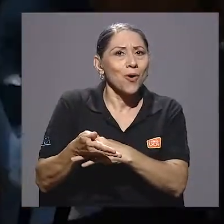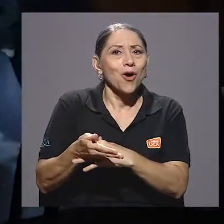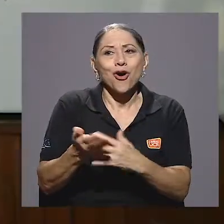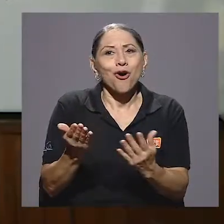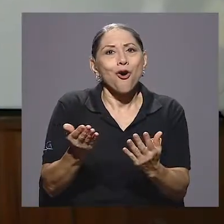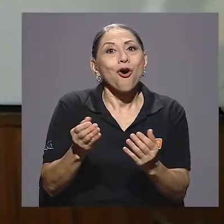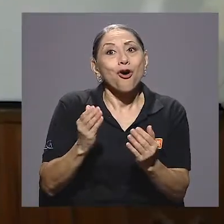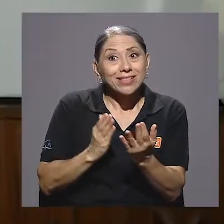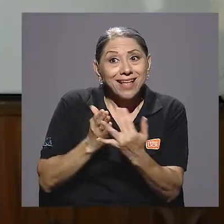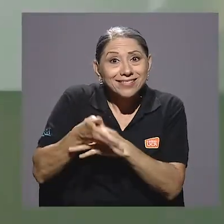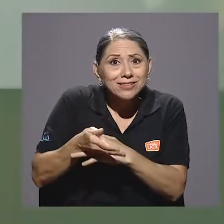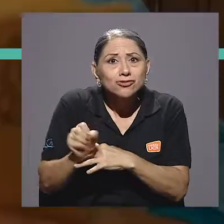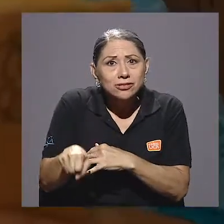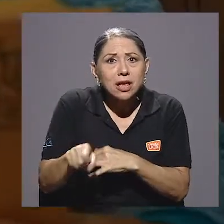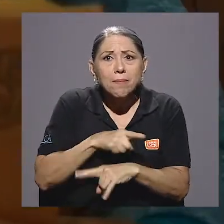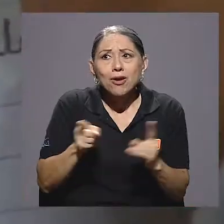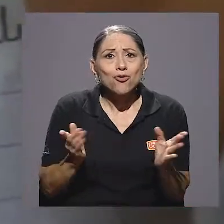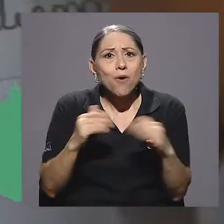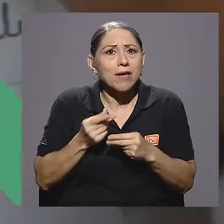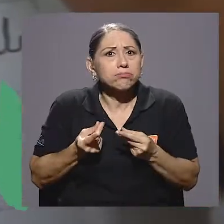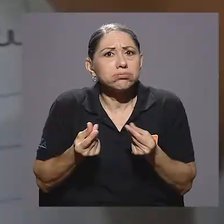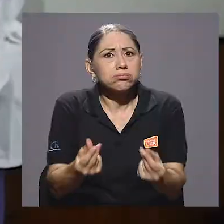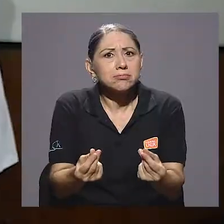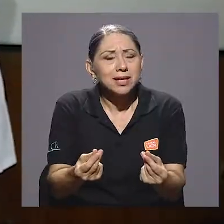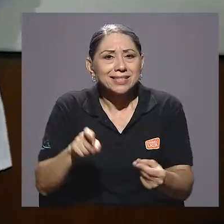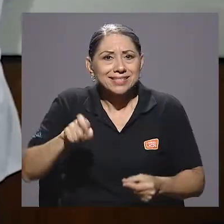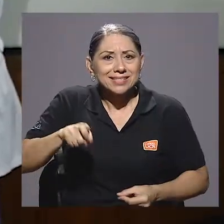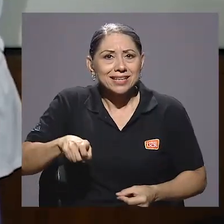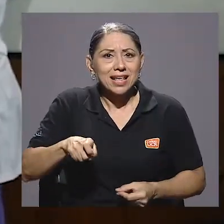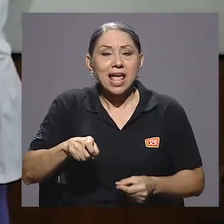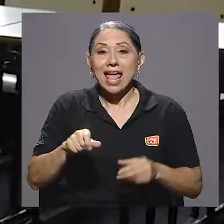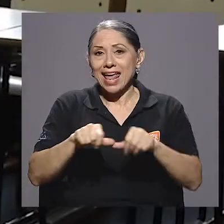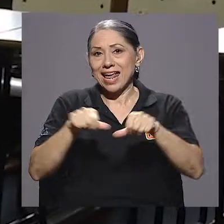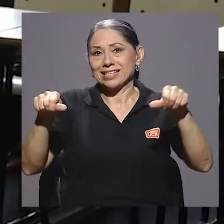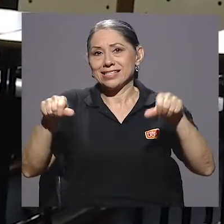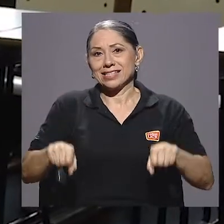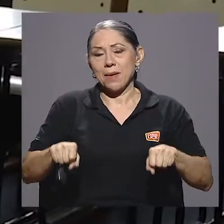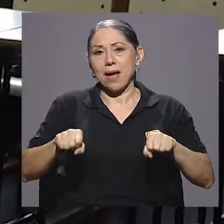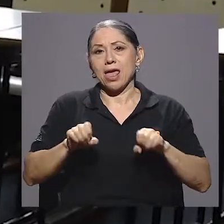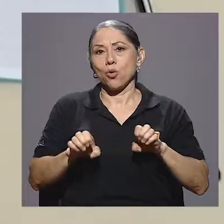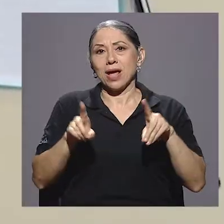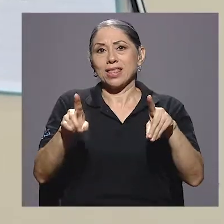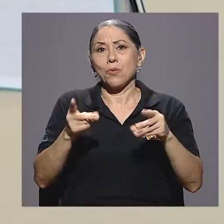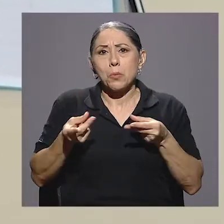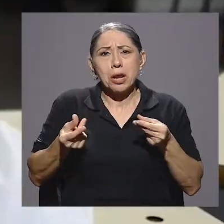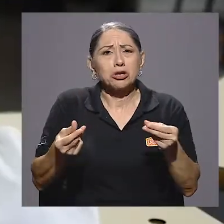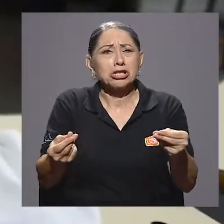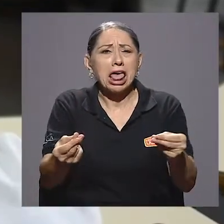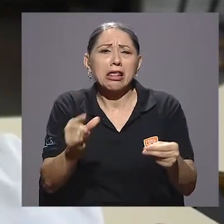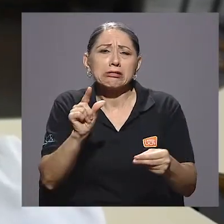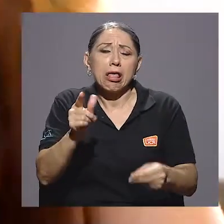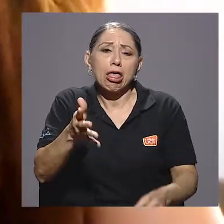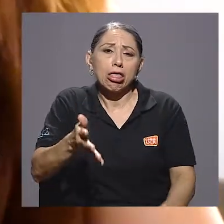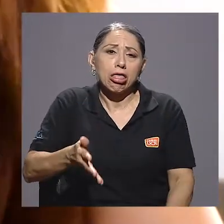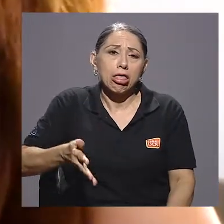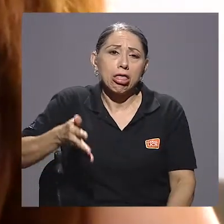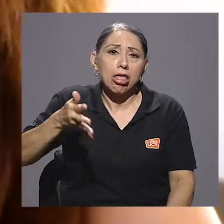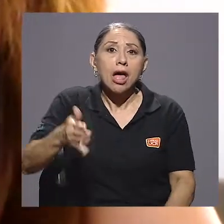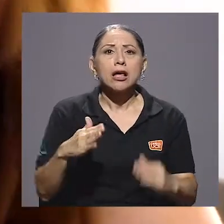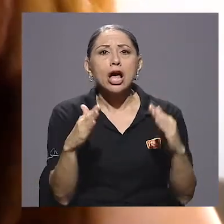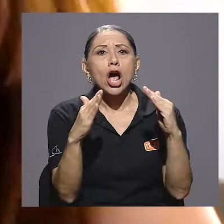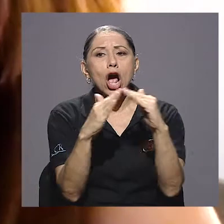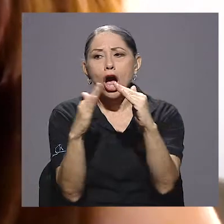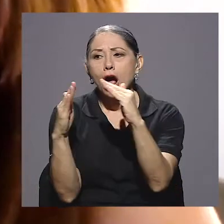ni la velocidad en la que se requería. Y en el sistema educativo esas velocidades eran muy, muy bajas. Y en los hogares